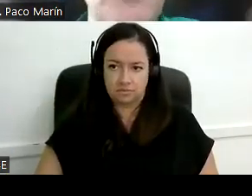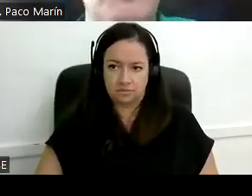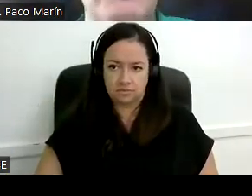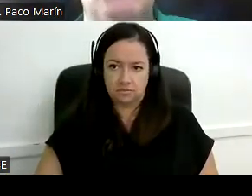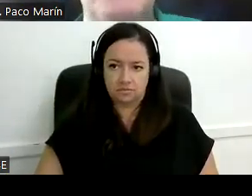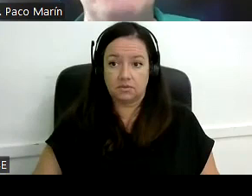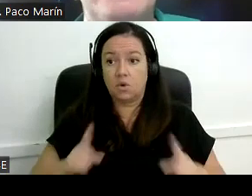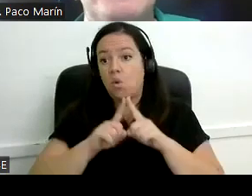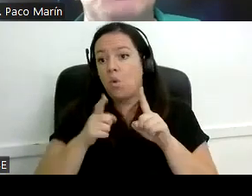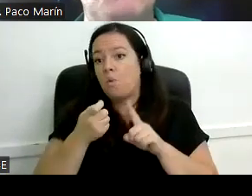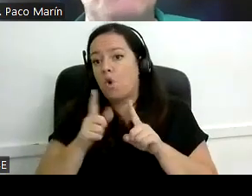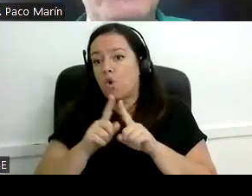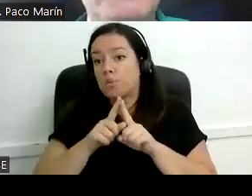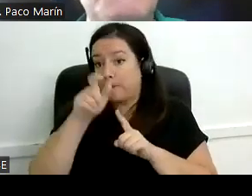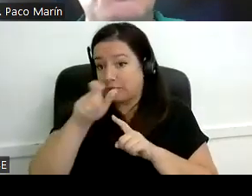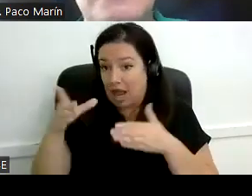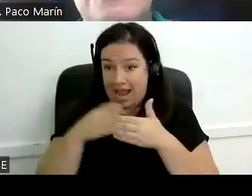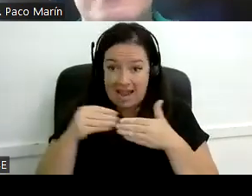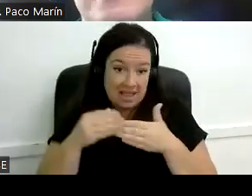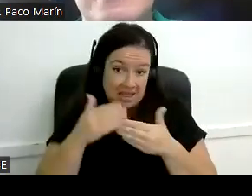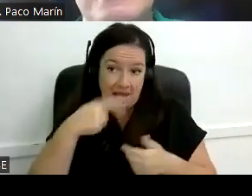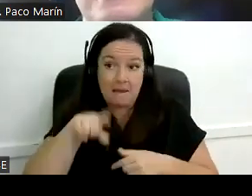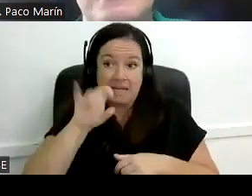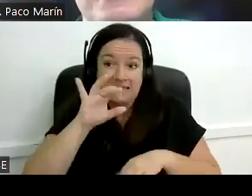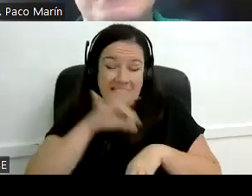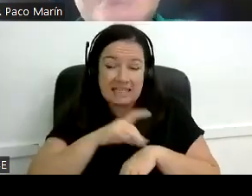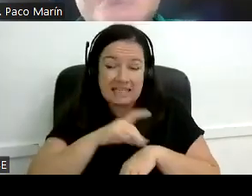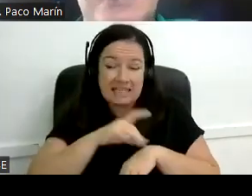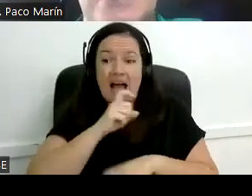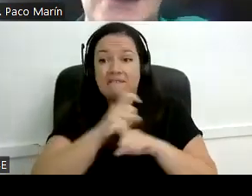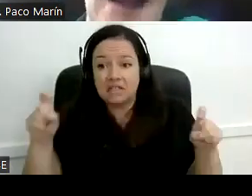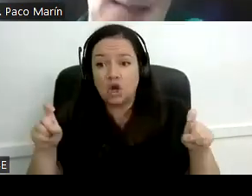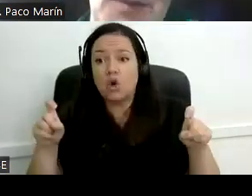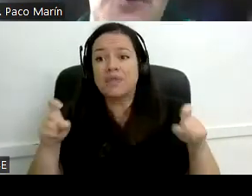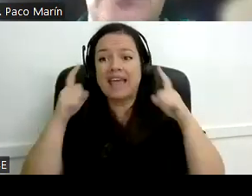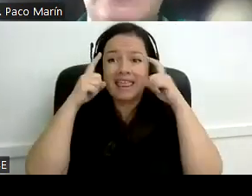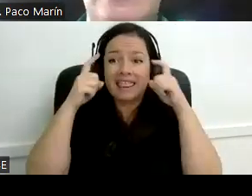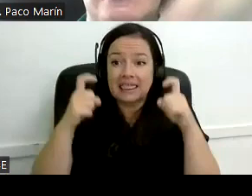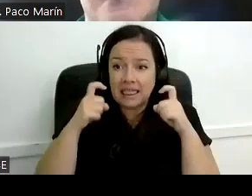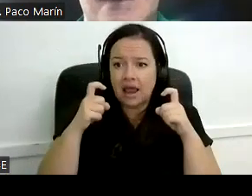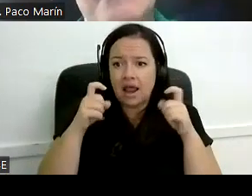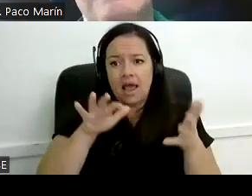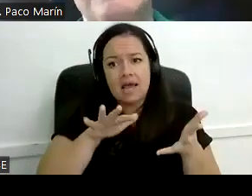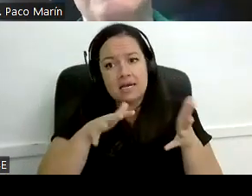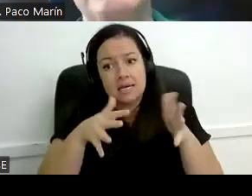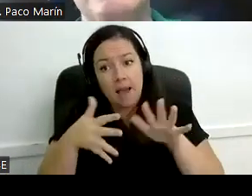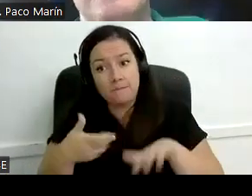pacto que le podríamos plantear a estas personas, por ejemplo, sería intentar el cambio del tranquilizante hacia